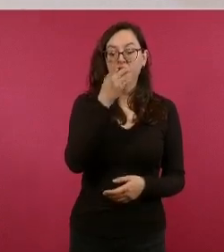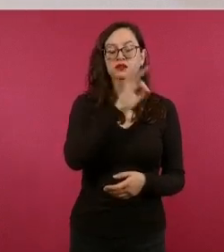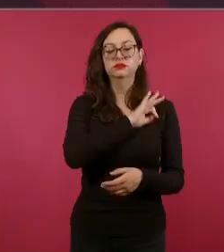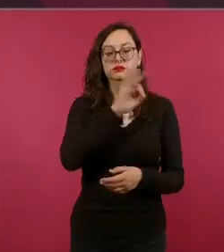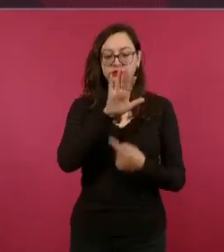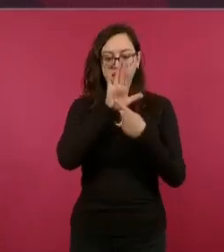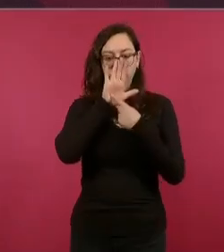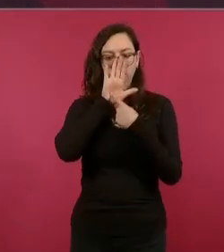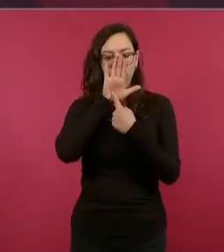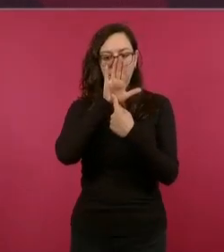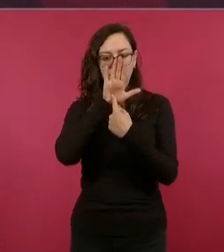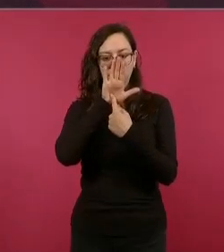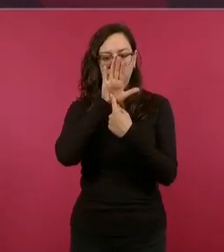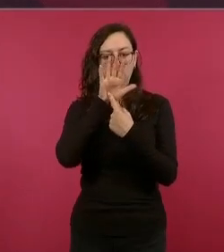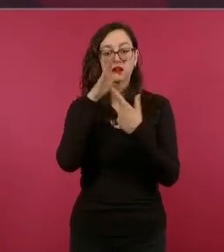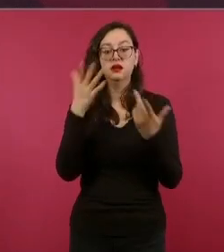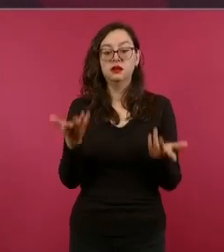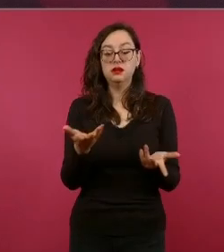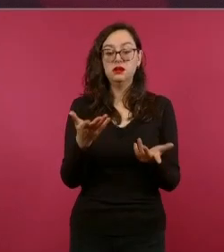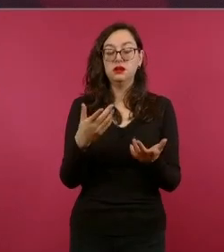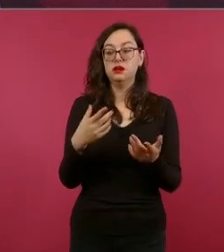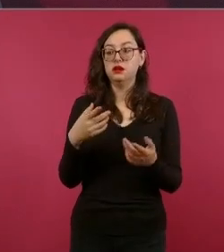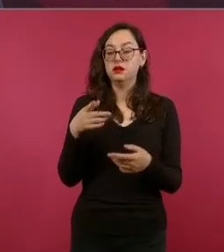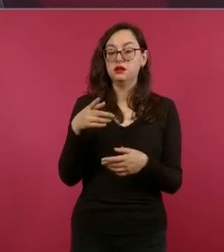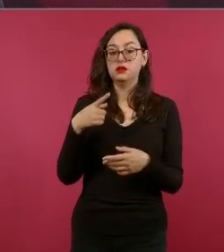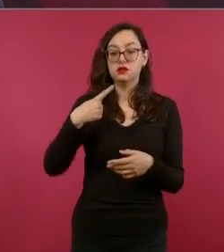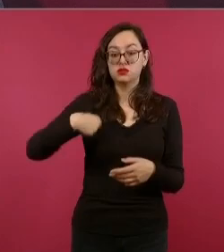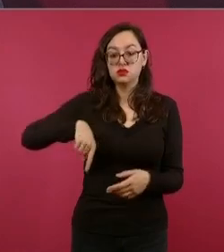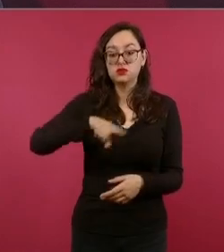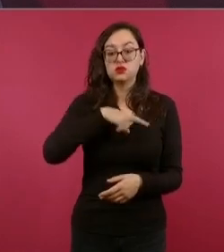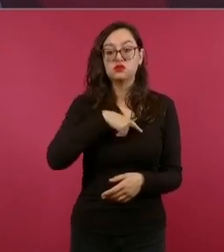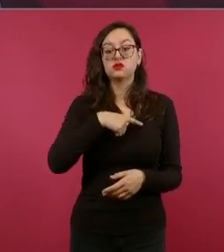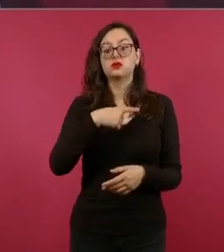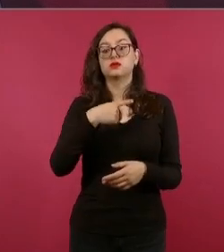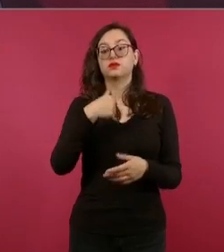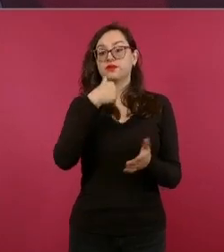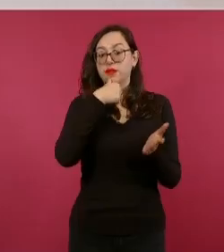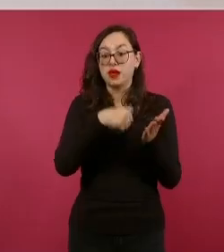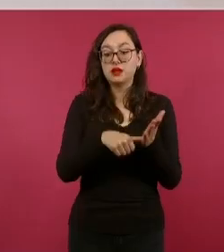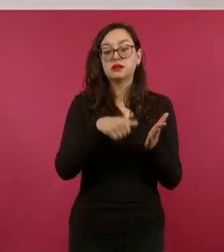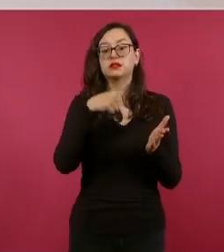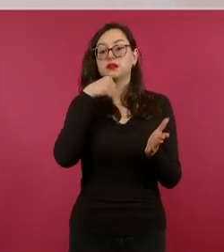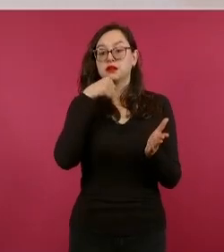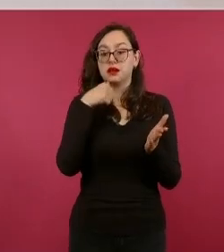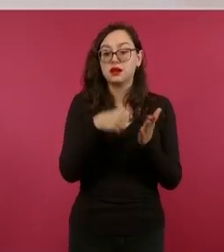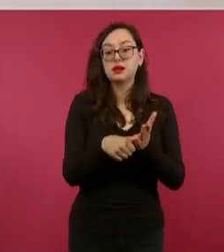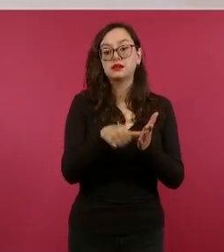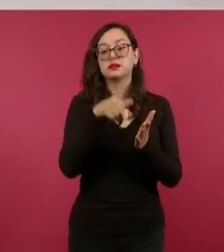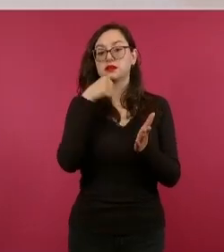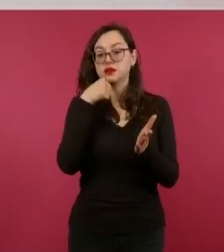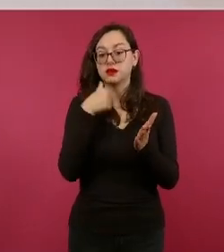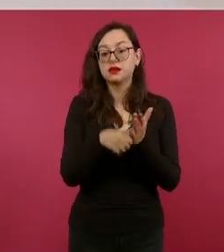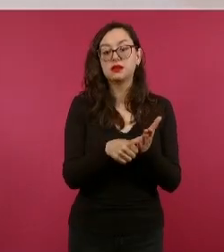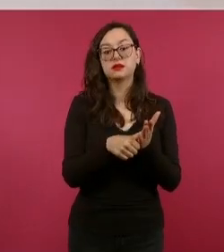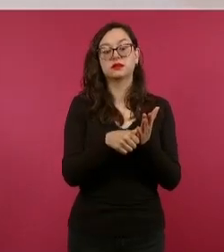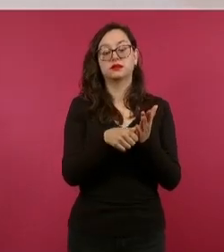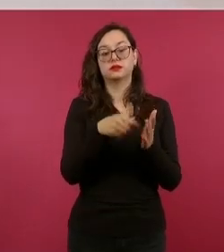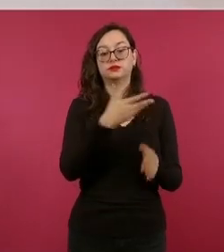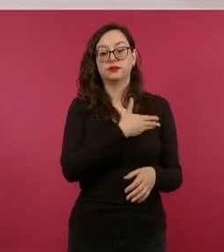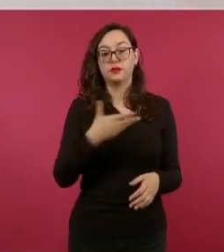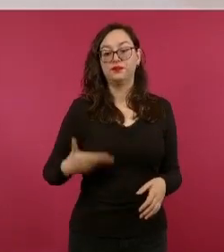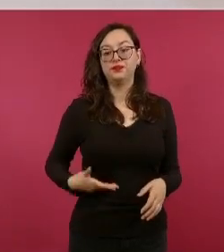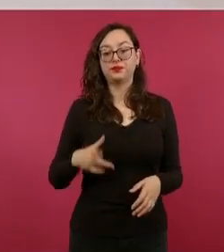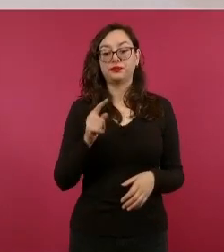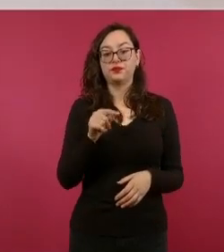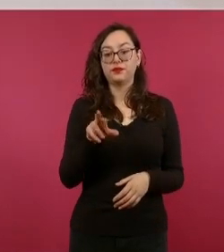probar de cuántas cartas le envié al presidente Trump